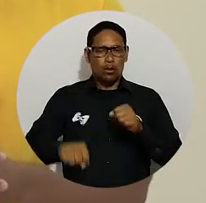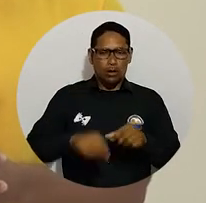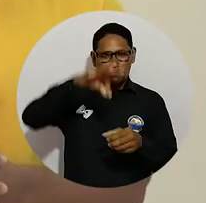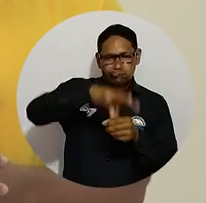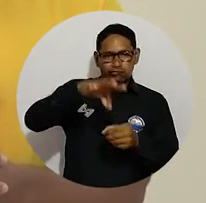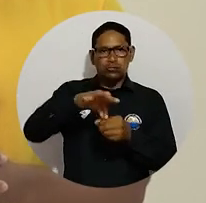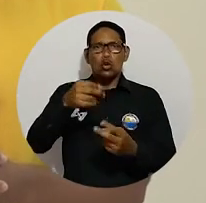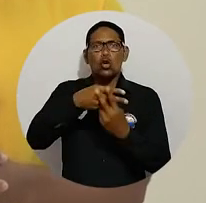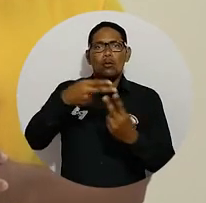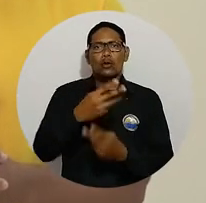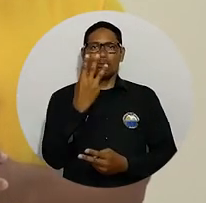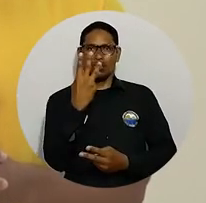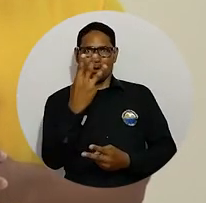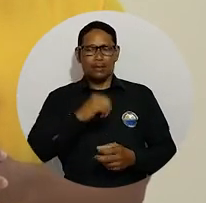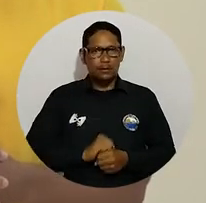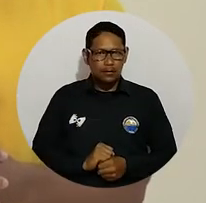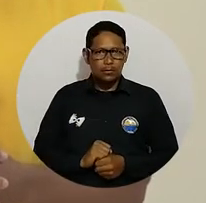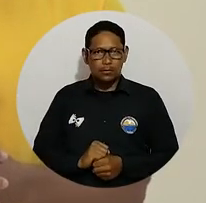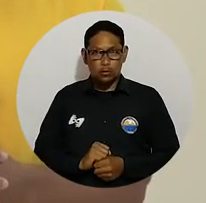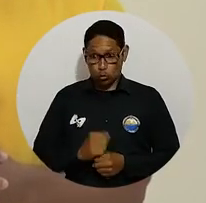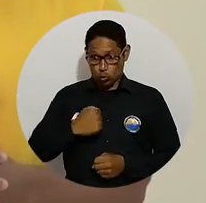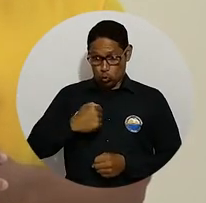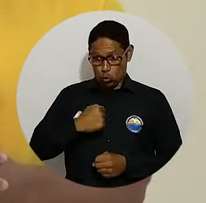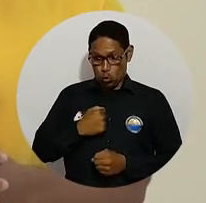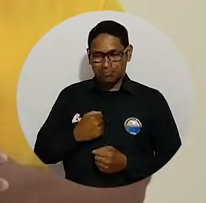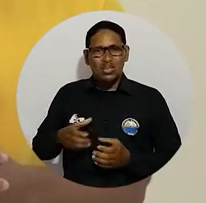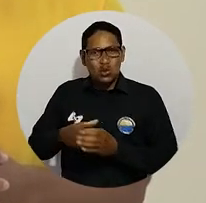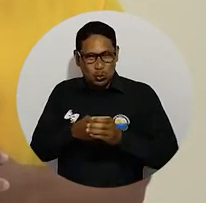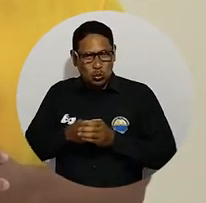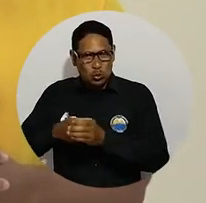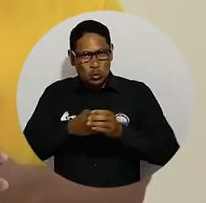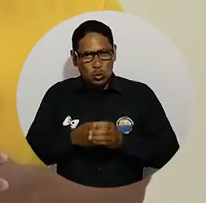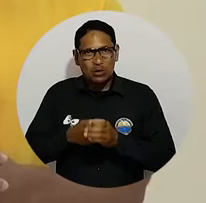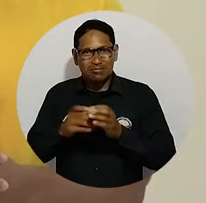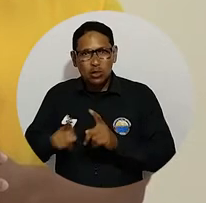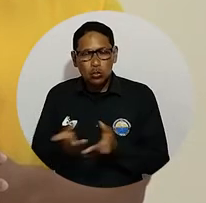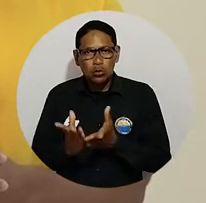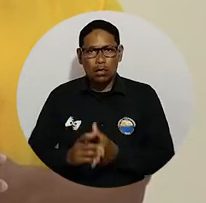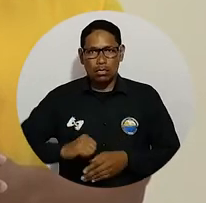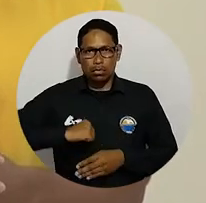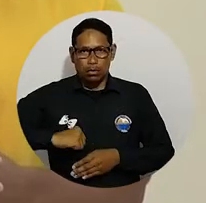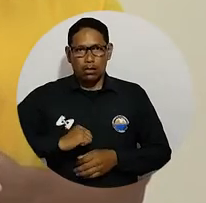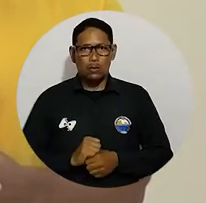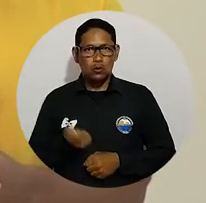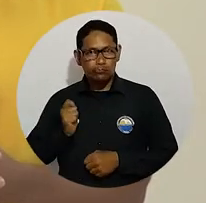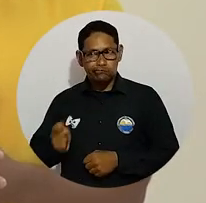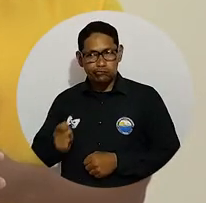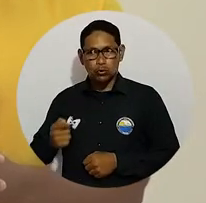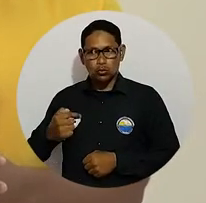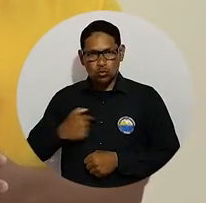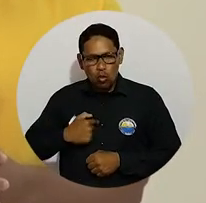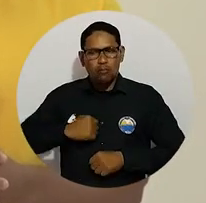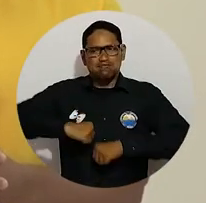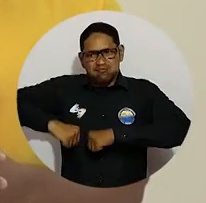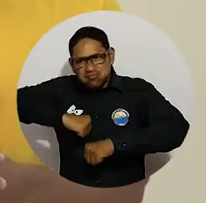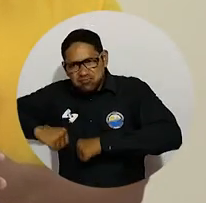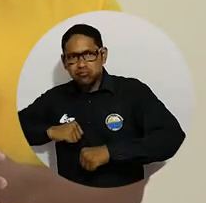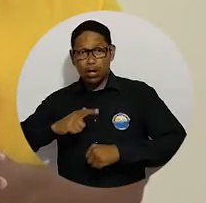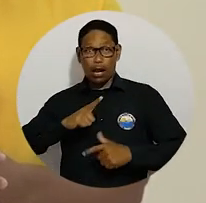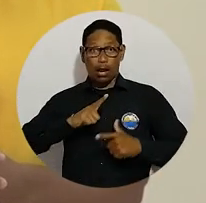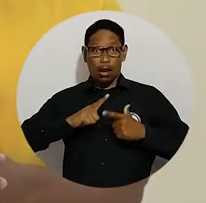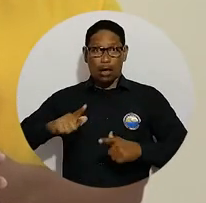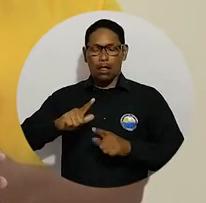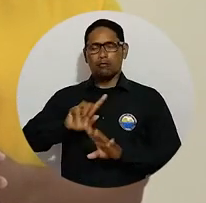nosotros marcando el número 3 en el tarjetón. Yo hago parte de la Asociación de Estudiantes del Programa de Derecho y tuve la oportunidad de participar y liderar